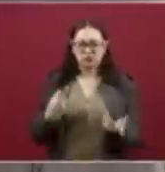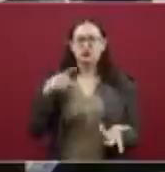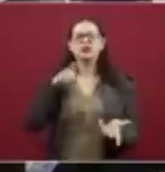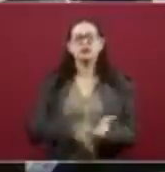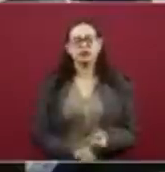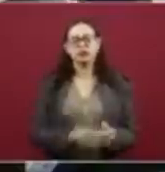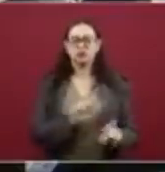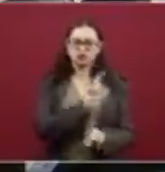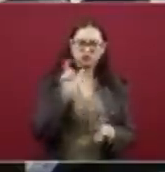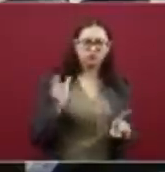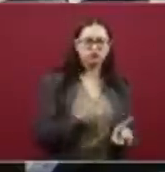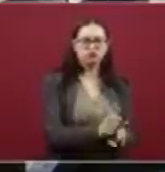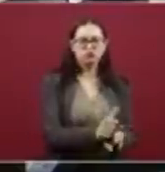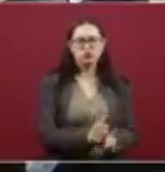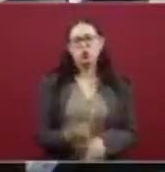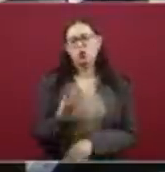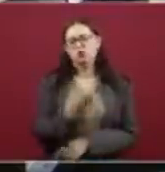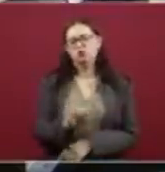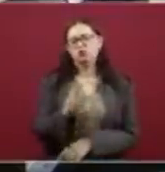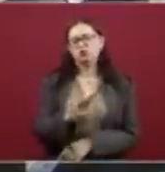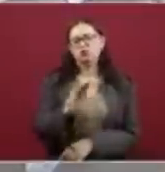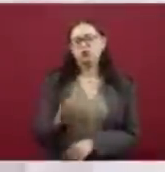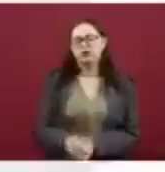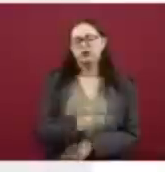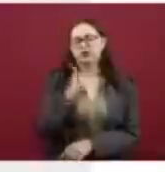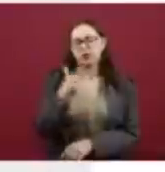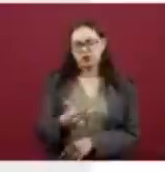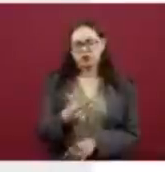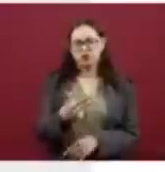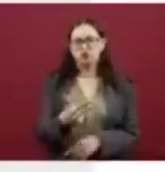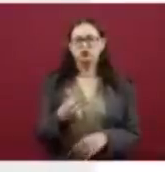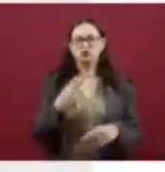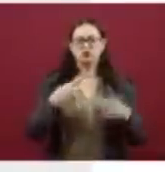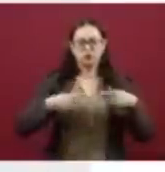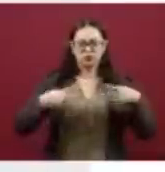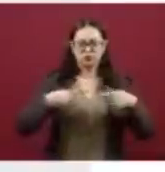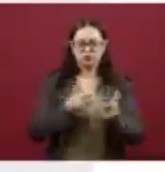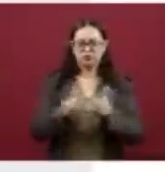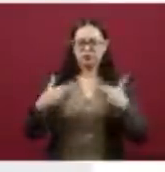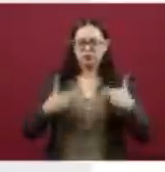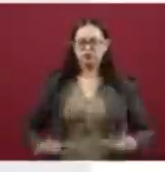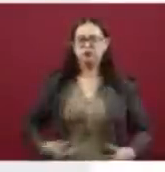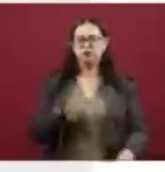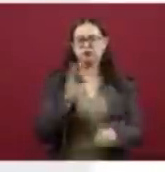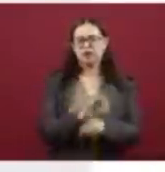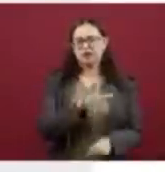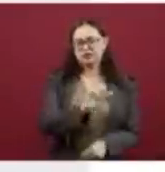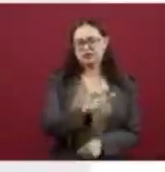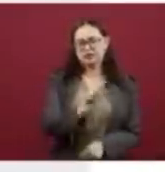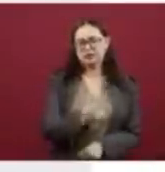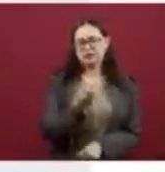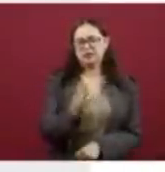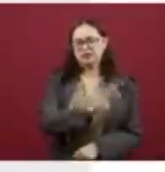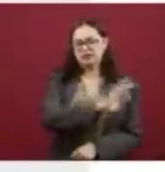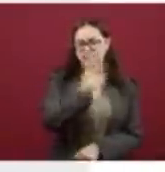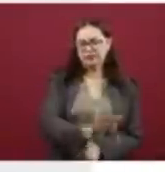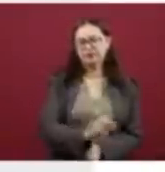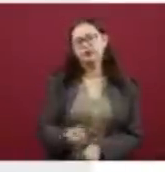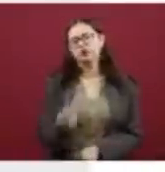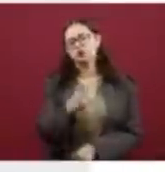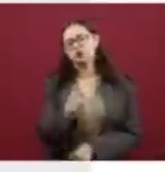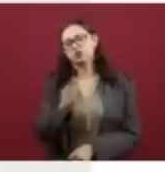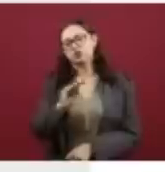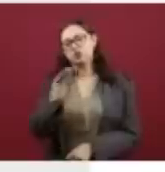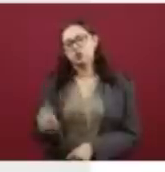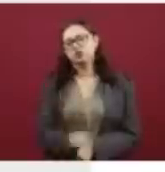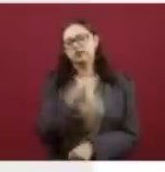protección, 498 defensores de derechos humanos, que representan el 63%, y